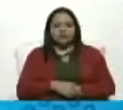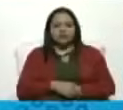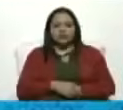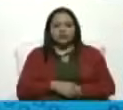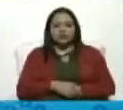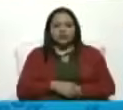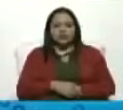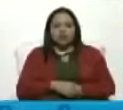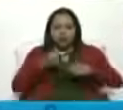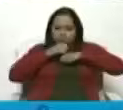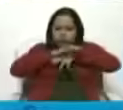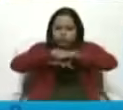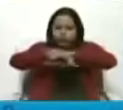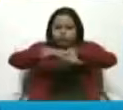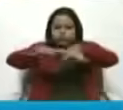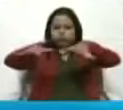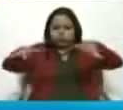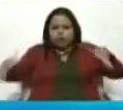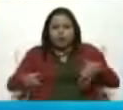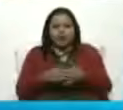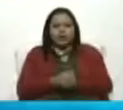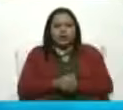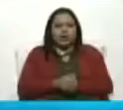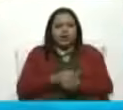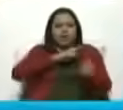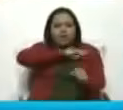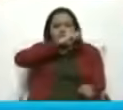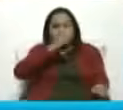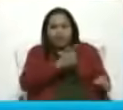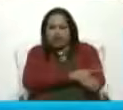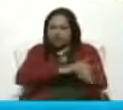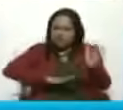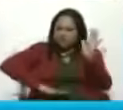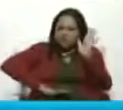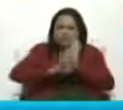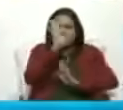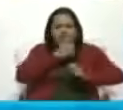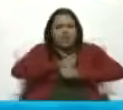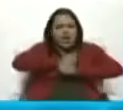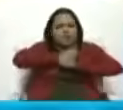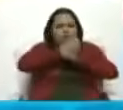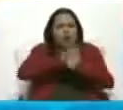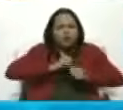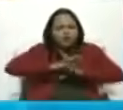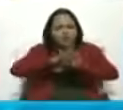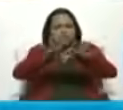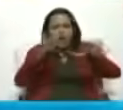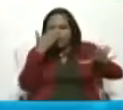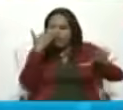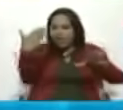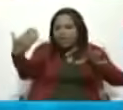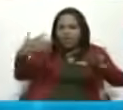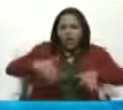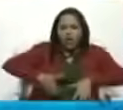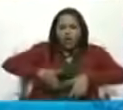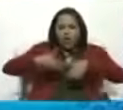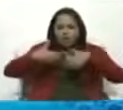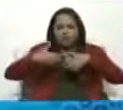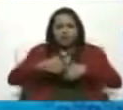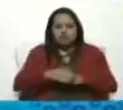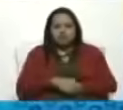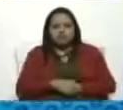y se despliega la fuerza creciente del amor frente al odio.